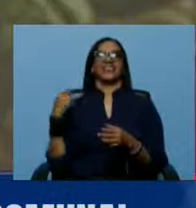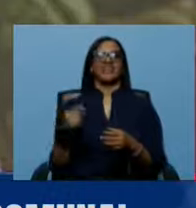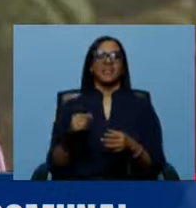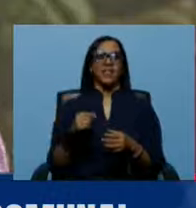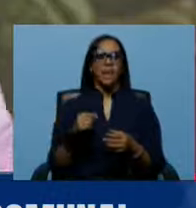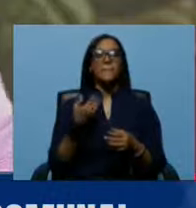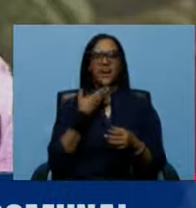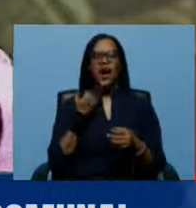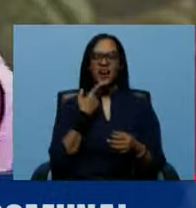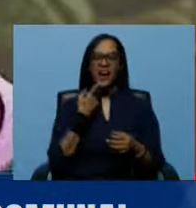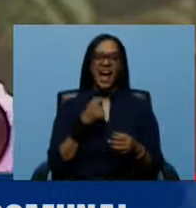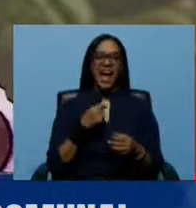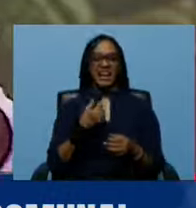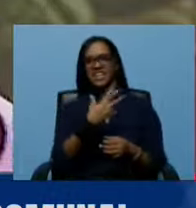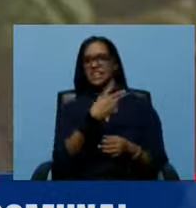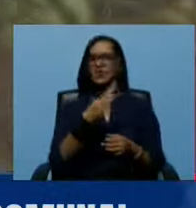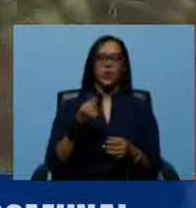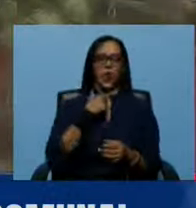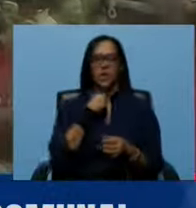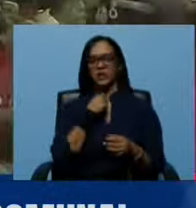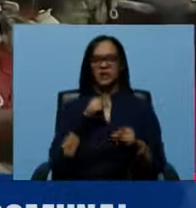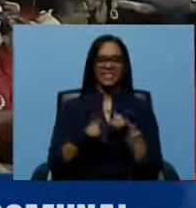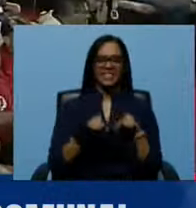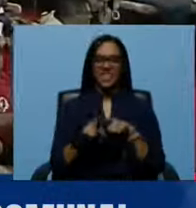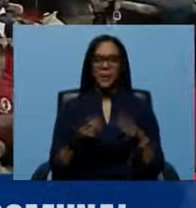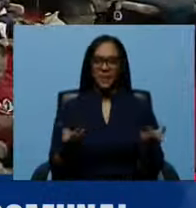Mejor dicho, ¿a quién no le gusta el chisme?